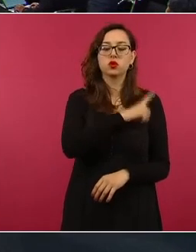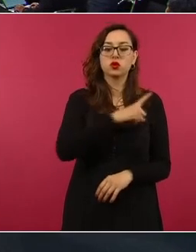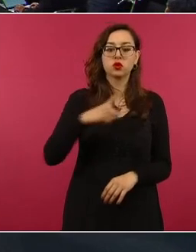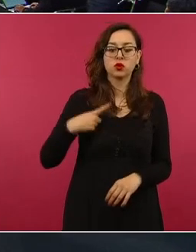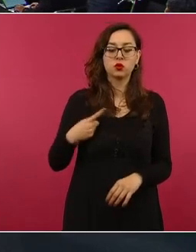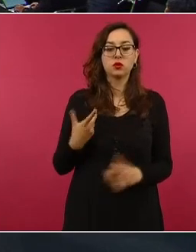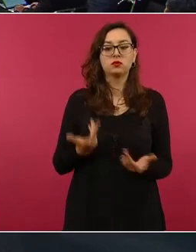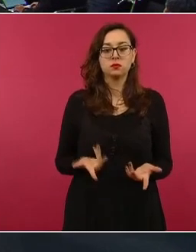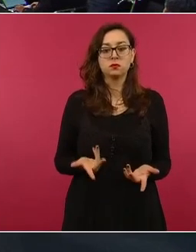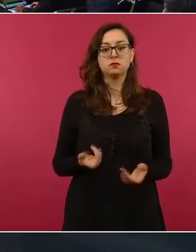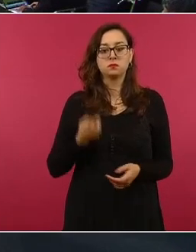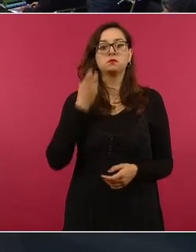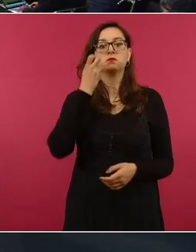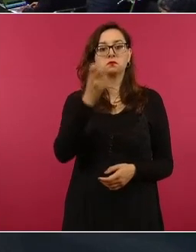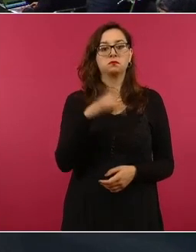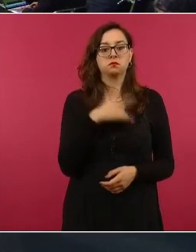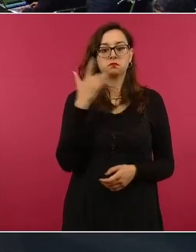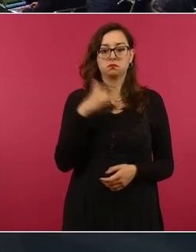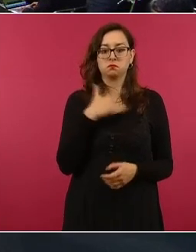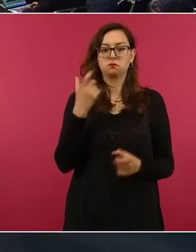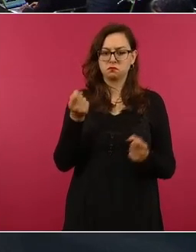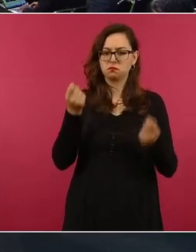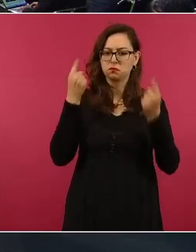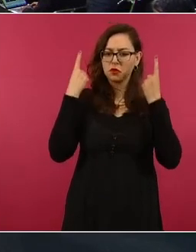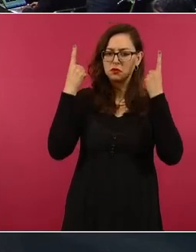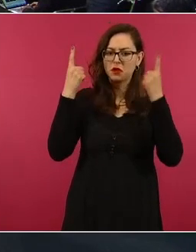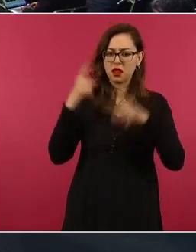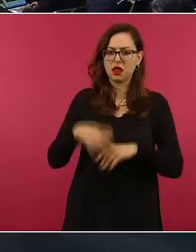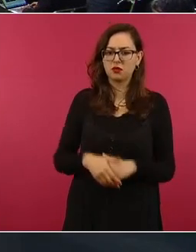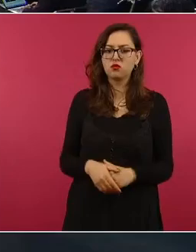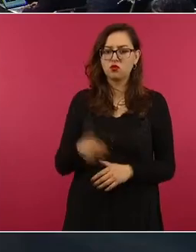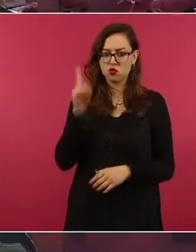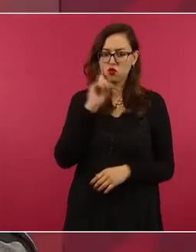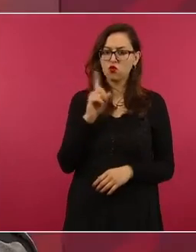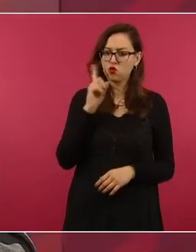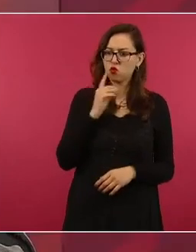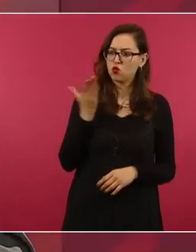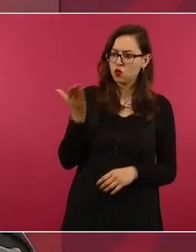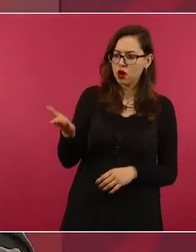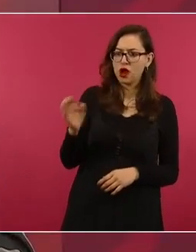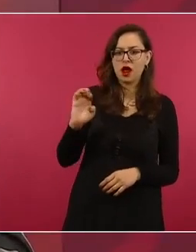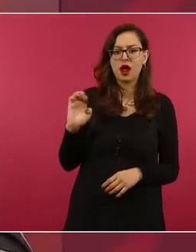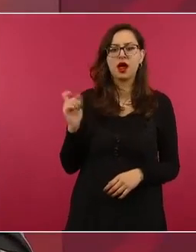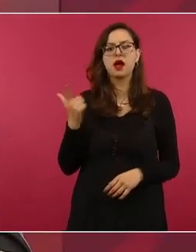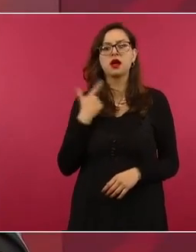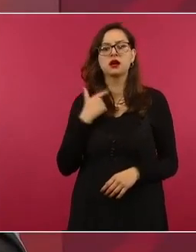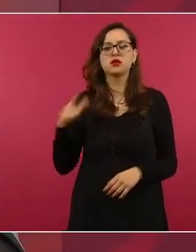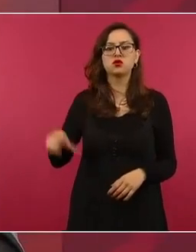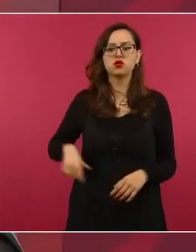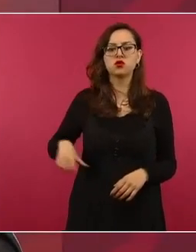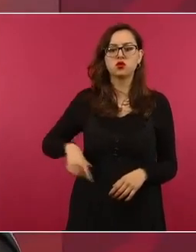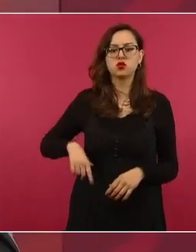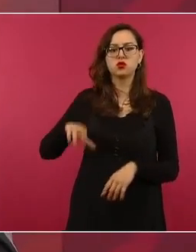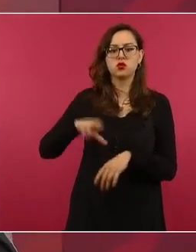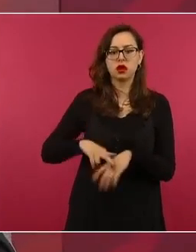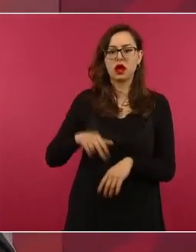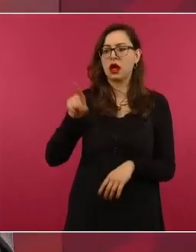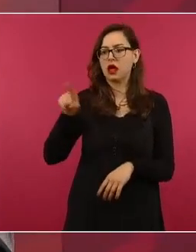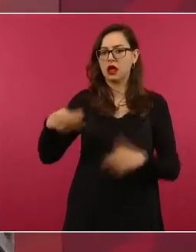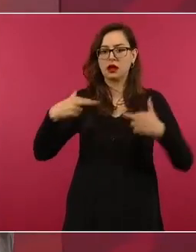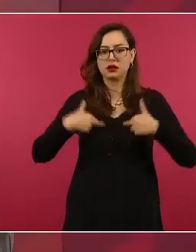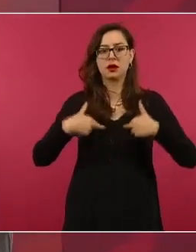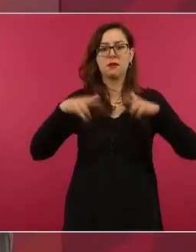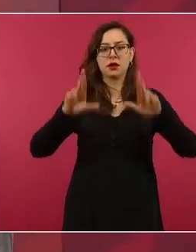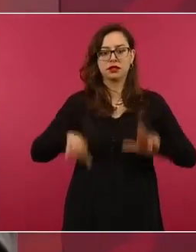Entonces es admirable lo de la exgobernadora, que ahora está representando a México,